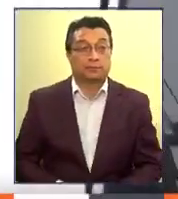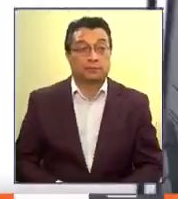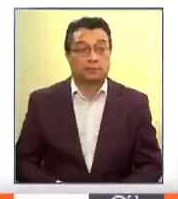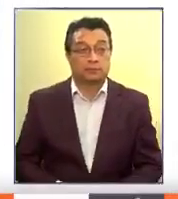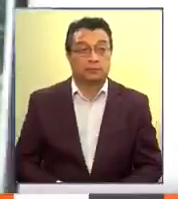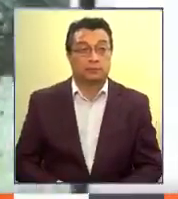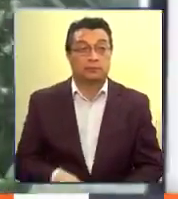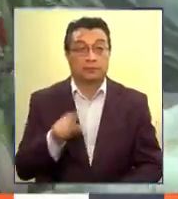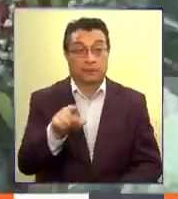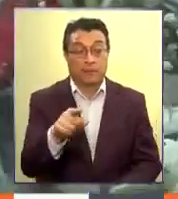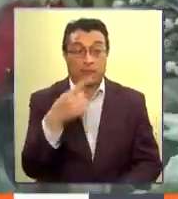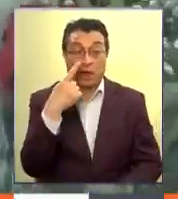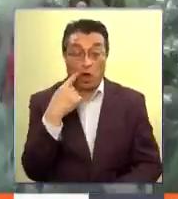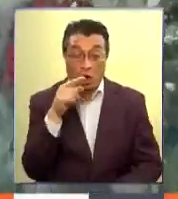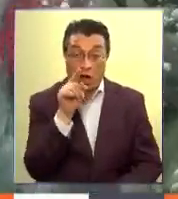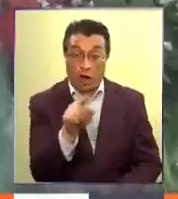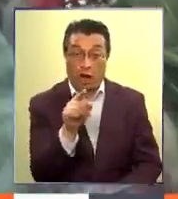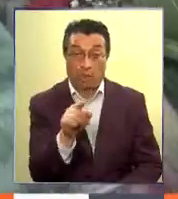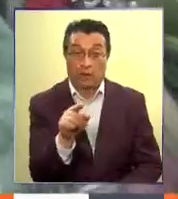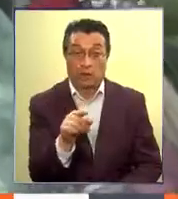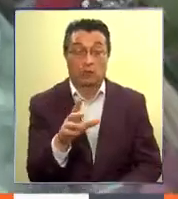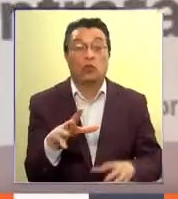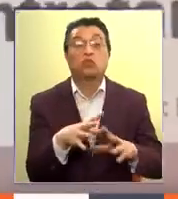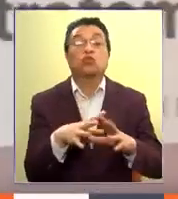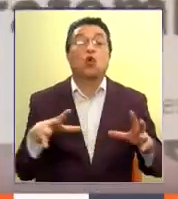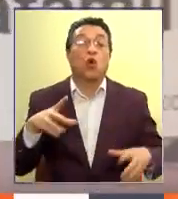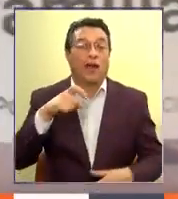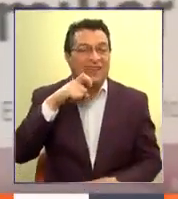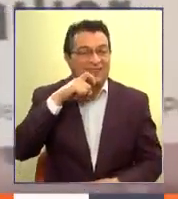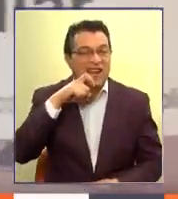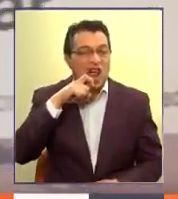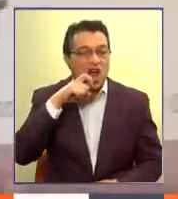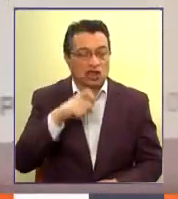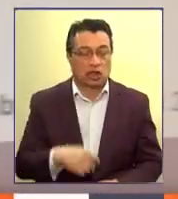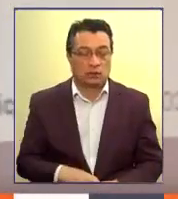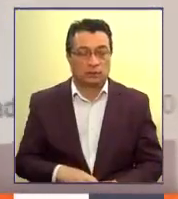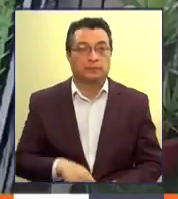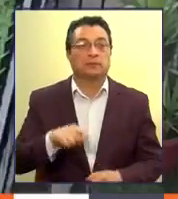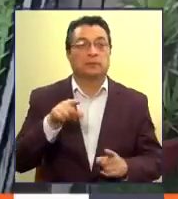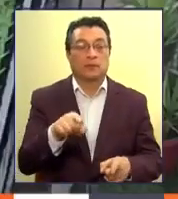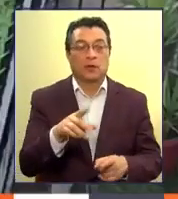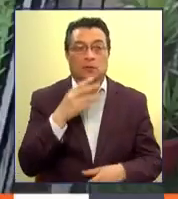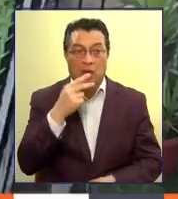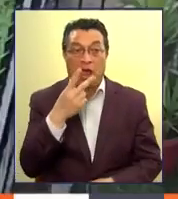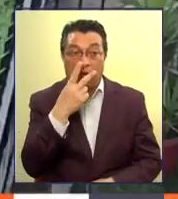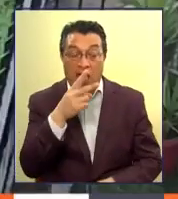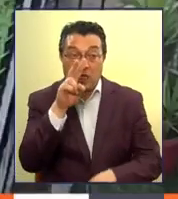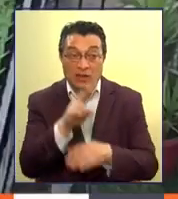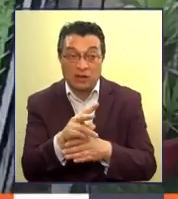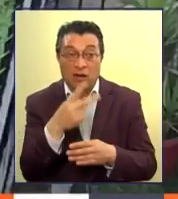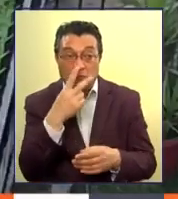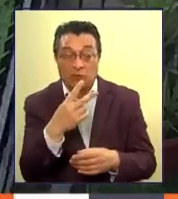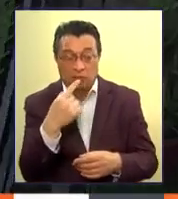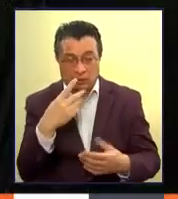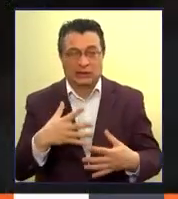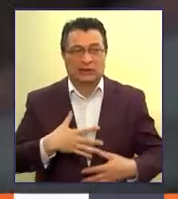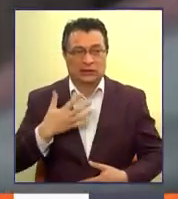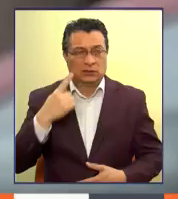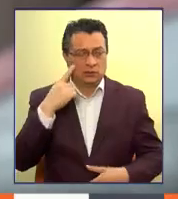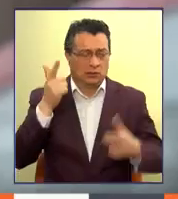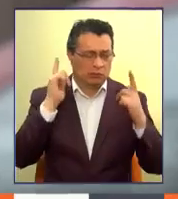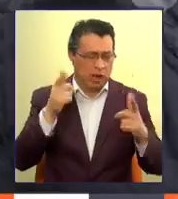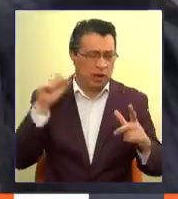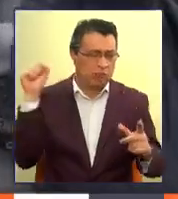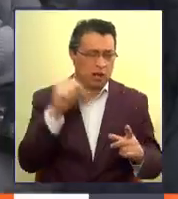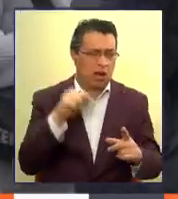Este hombre era muy celoso. Más que testigo de verlo, fue sentirlo. Los golpes como una golpeada.